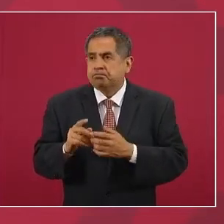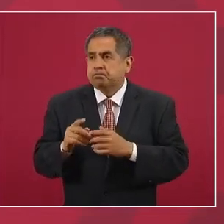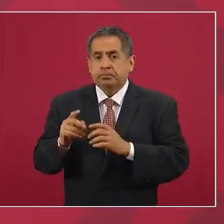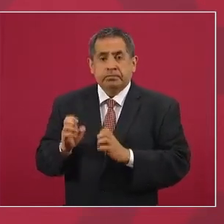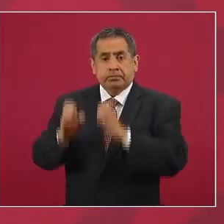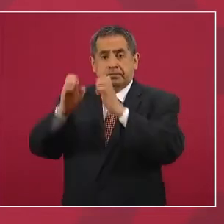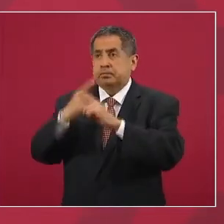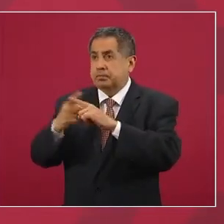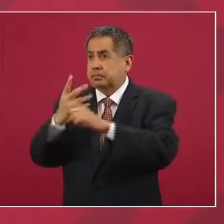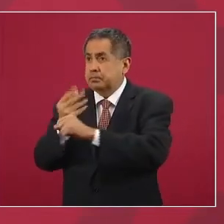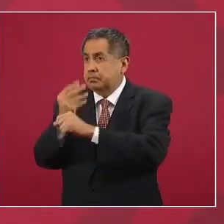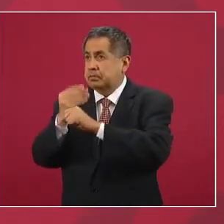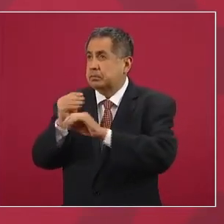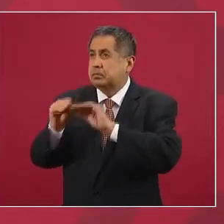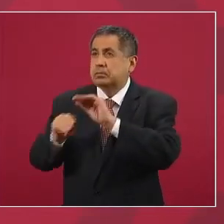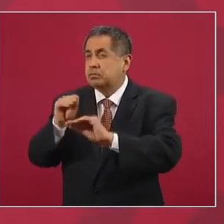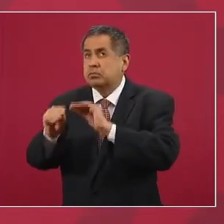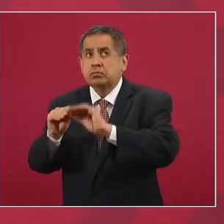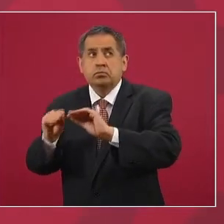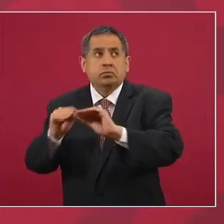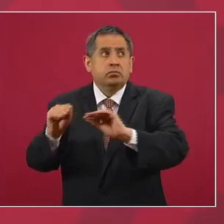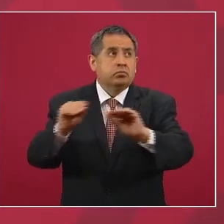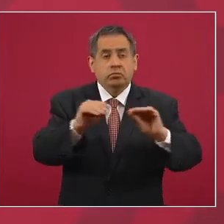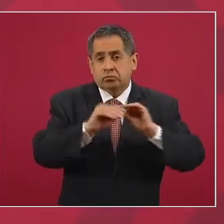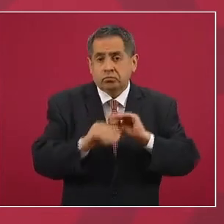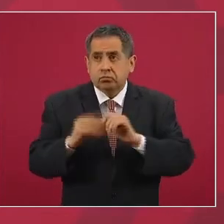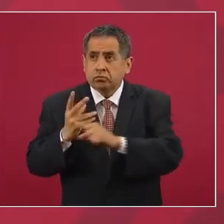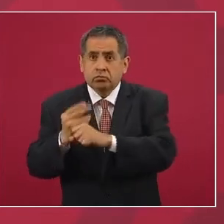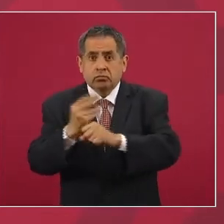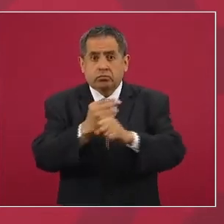rehabilitación de monumentos históricos.